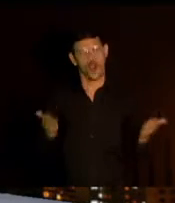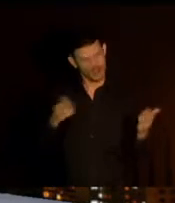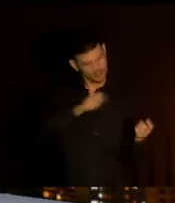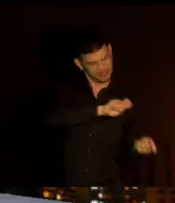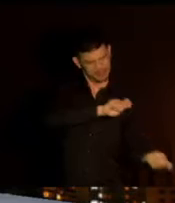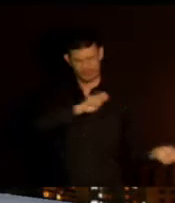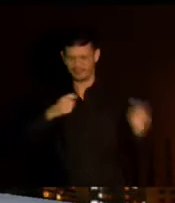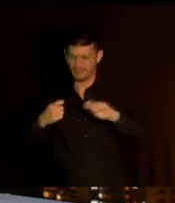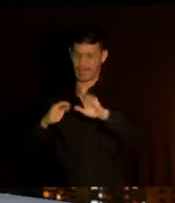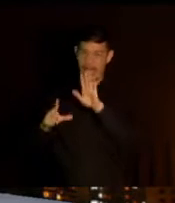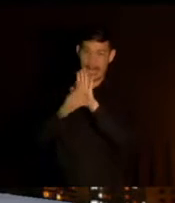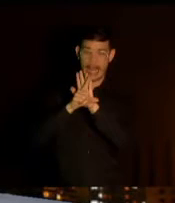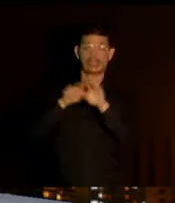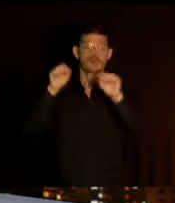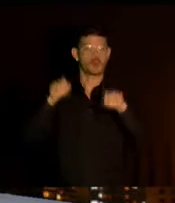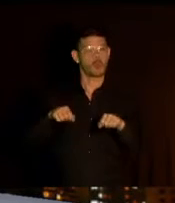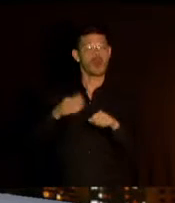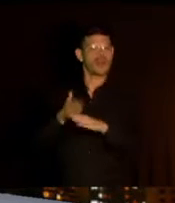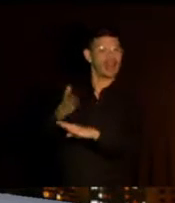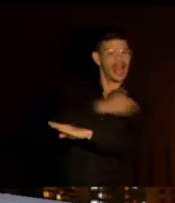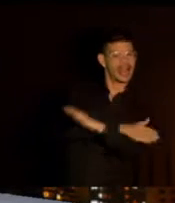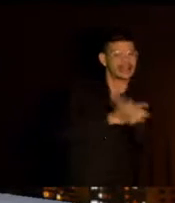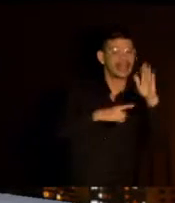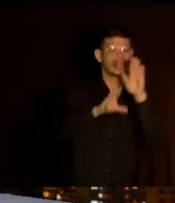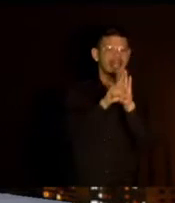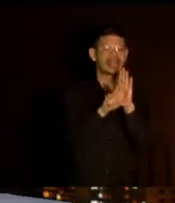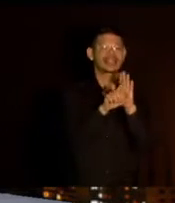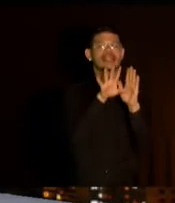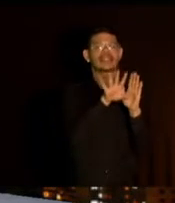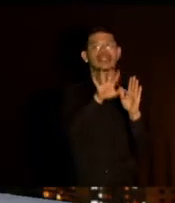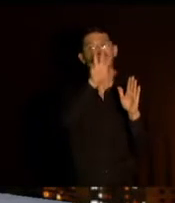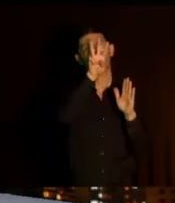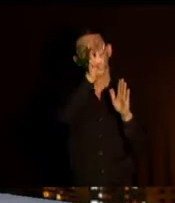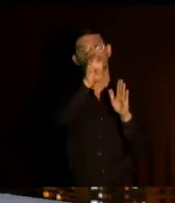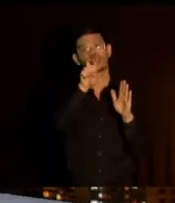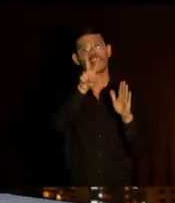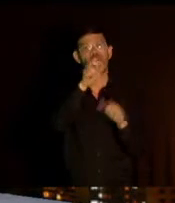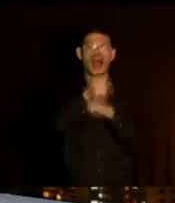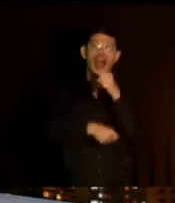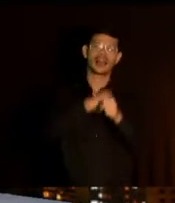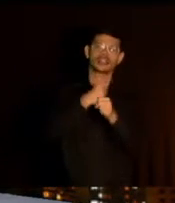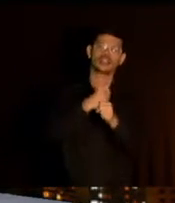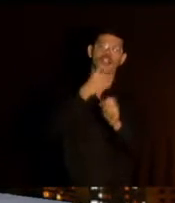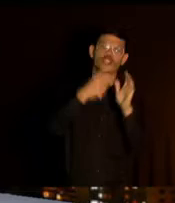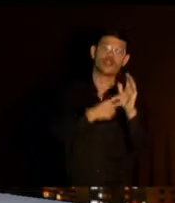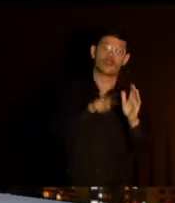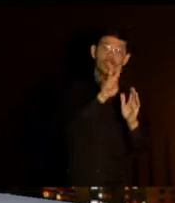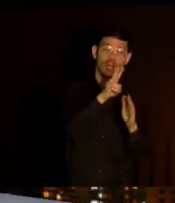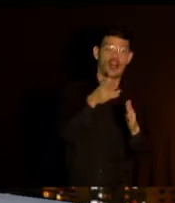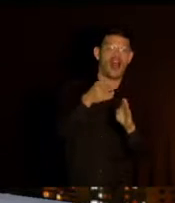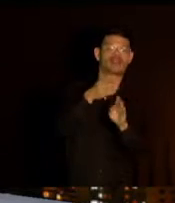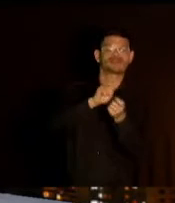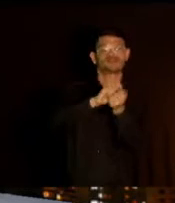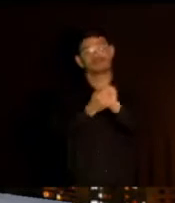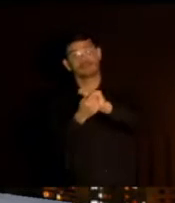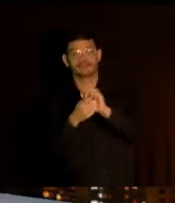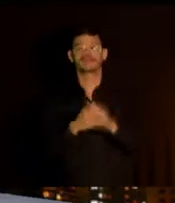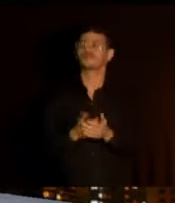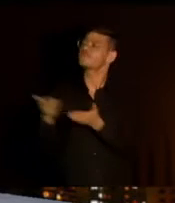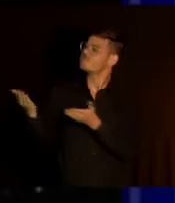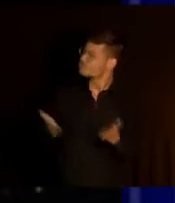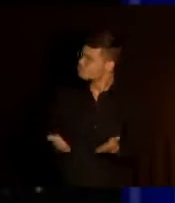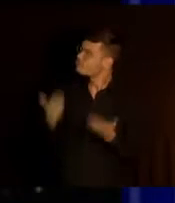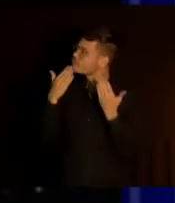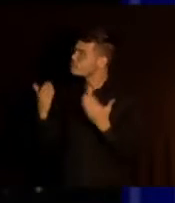y pueda actualizar esa ley 582 del año 2000? Doctor Colmenares, ¿cómo está? Muy buenas noches. Muchas gracias. Bueno,